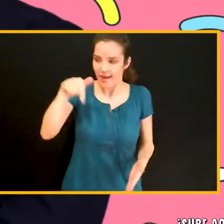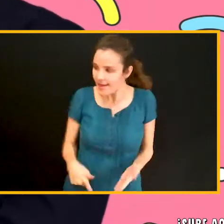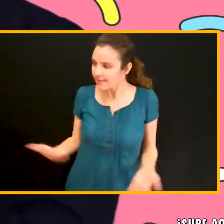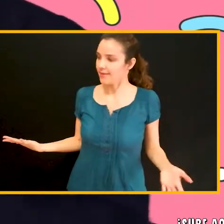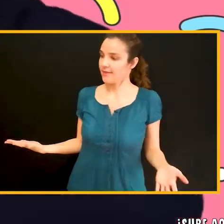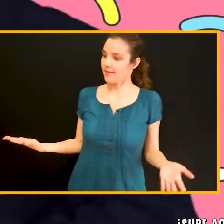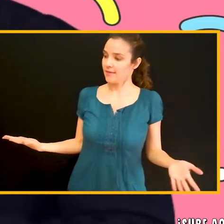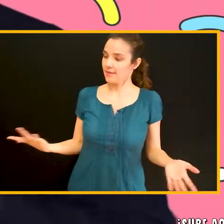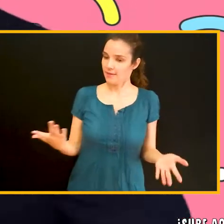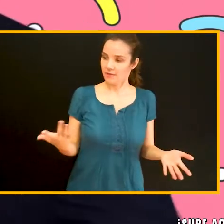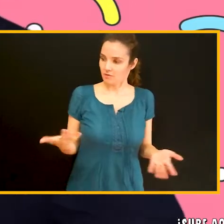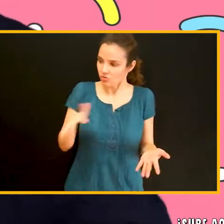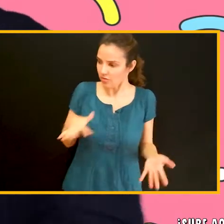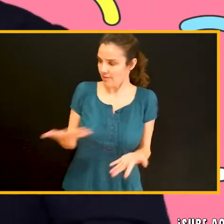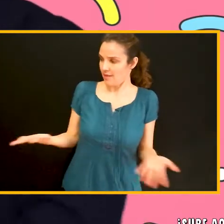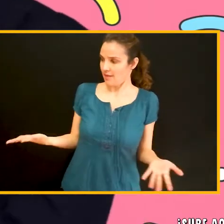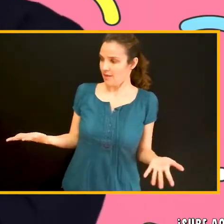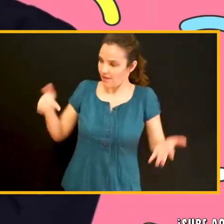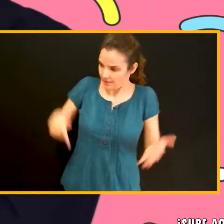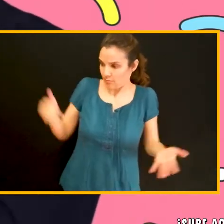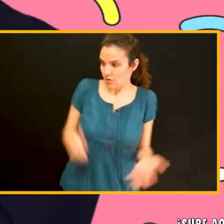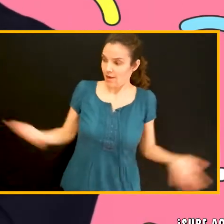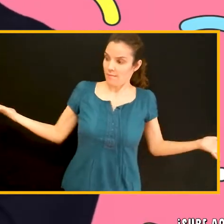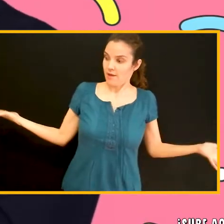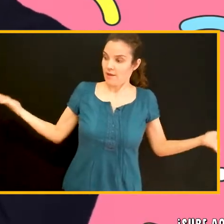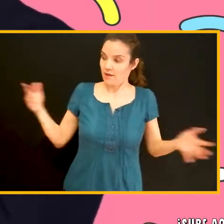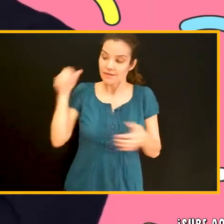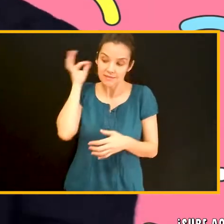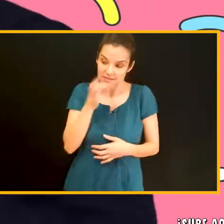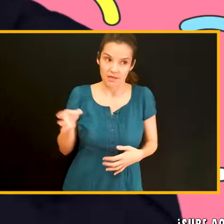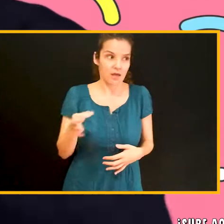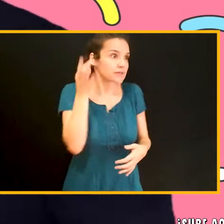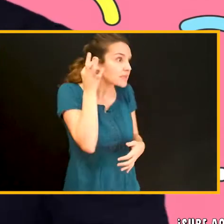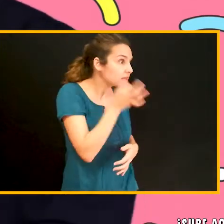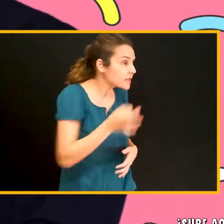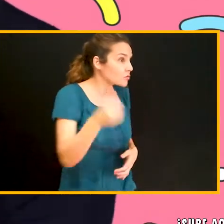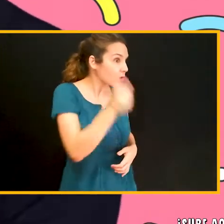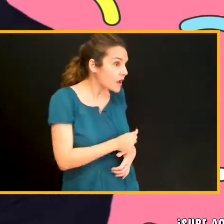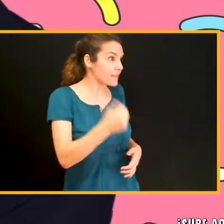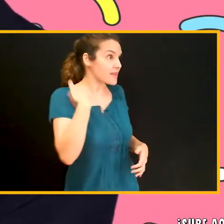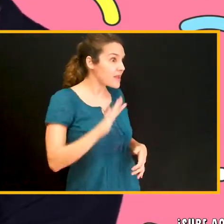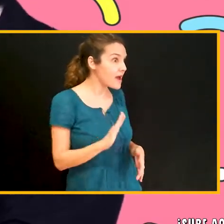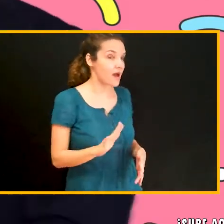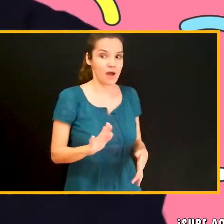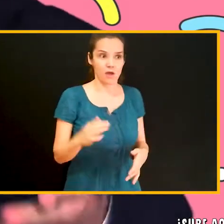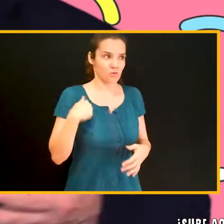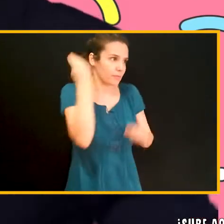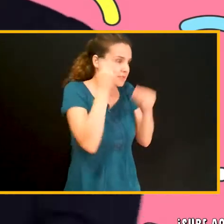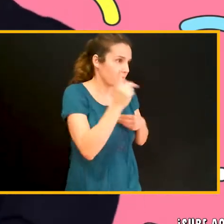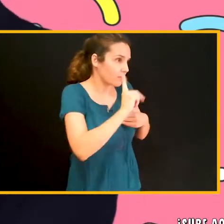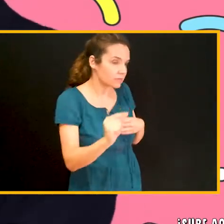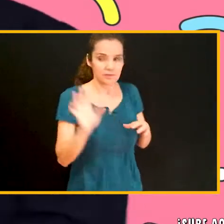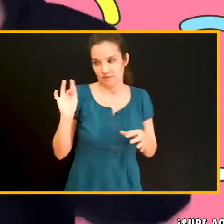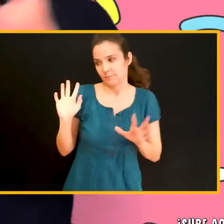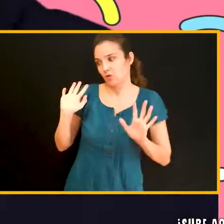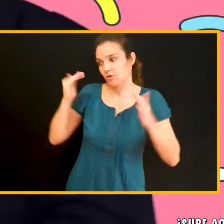dónde quieres que suba? Pues aquí al programa de La Chica Charcos. ¿La Chica Charcos? ¿Es que estamos ahí? Pues claro que estamos en el programa, pero yo me creía que nos habíamos ido. Pero ya hemos vuelto,